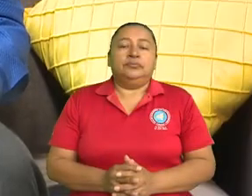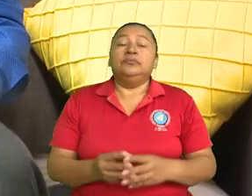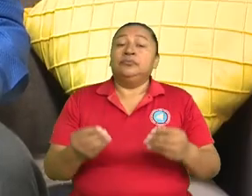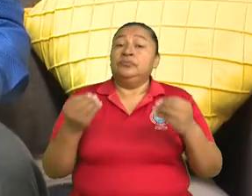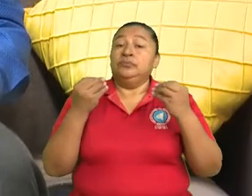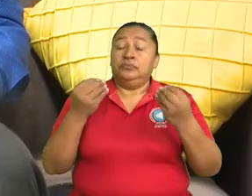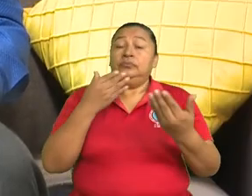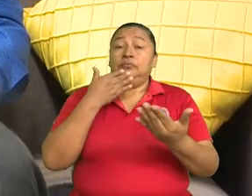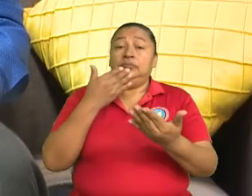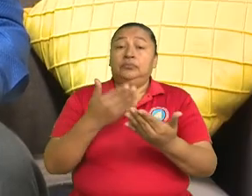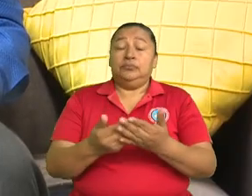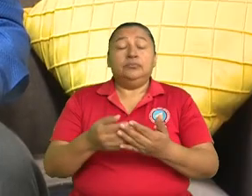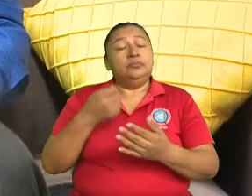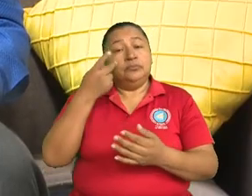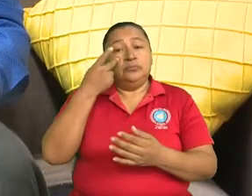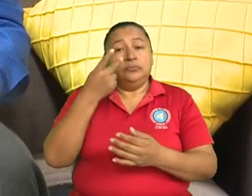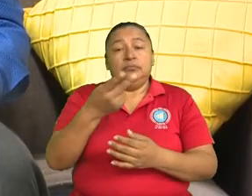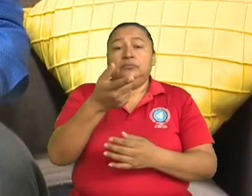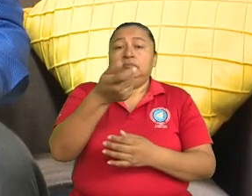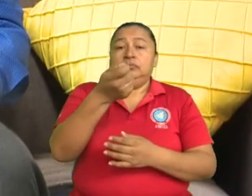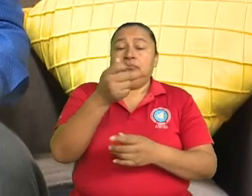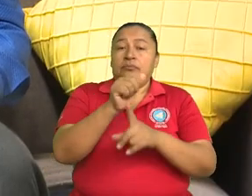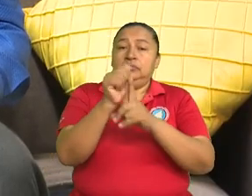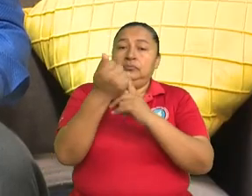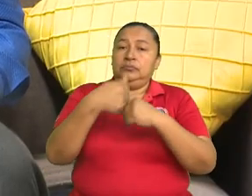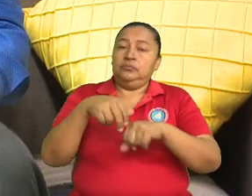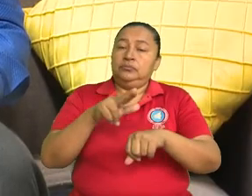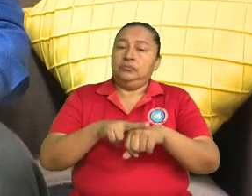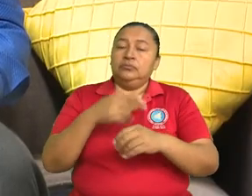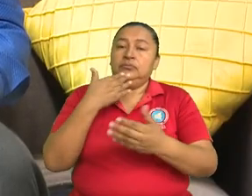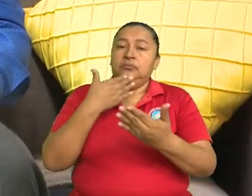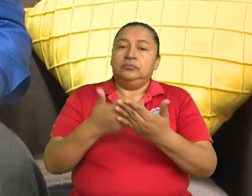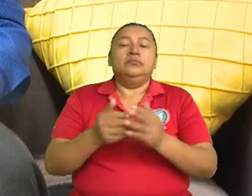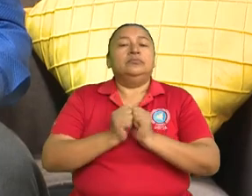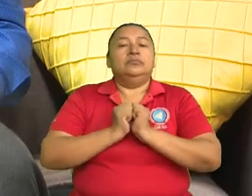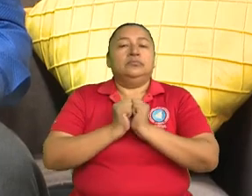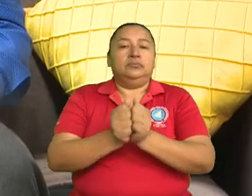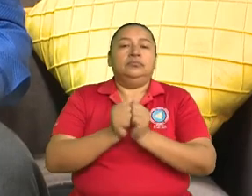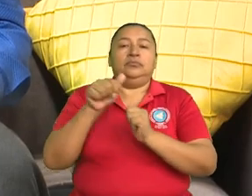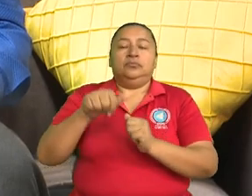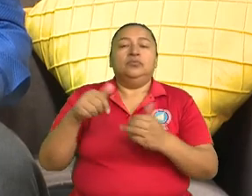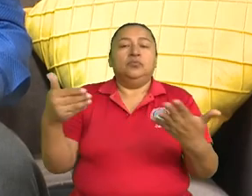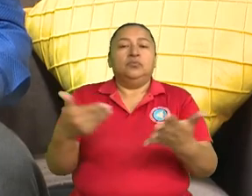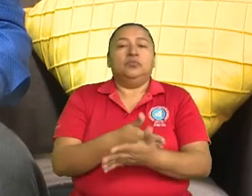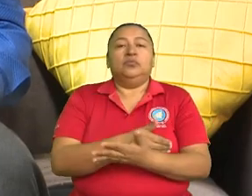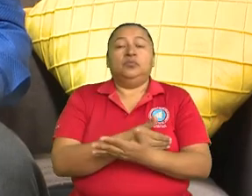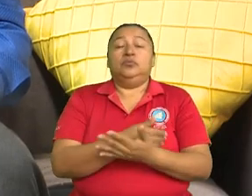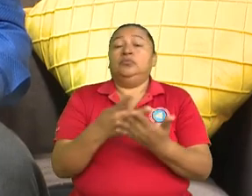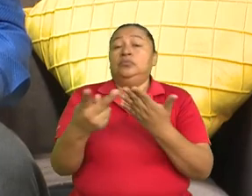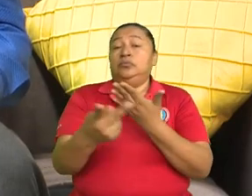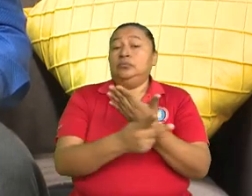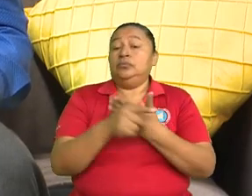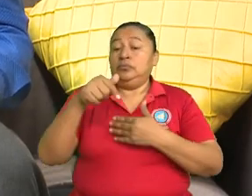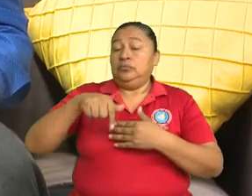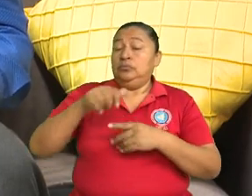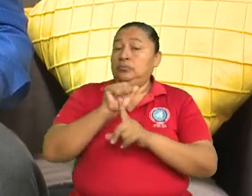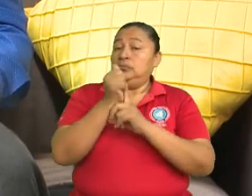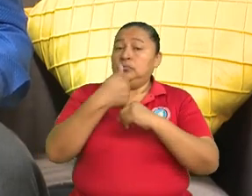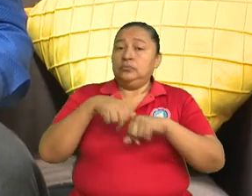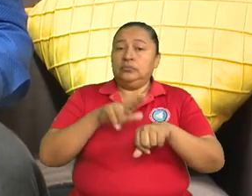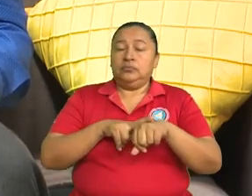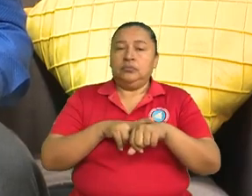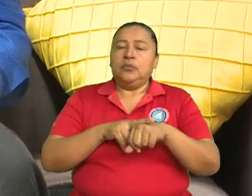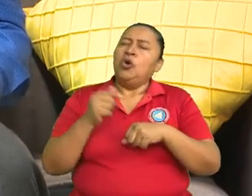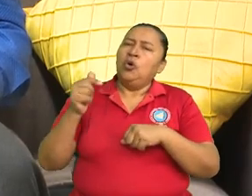Muchísimas gracias por estar en sintonía del canal parlamentario. Muchísimas gracias por acompañarnos en una nueva edición de su programa Desde el Parlamento. Hoy